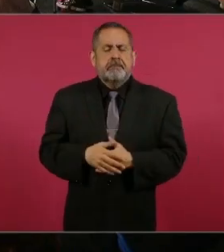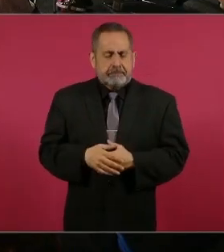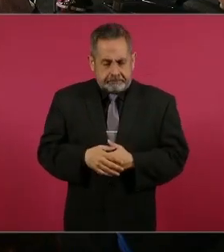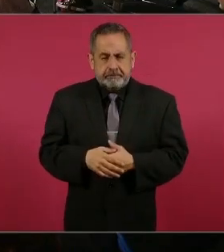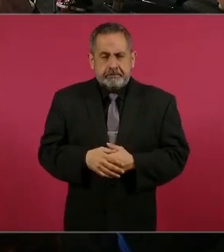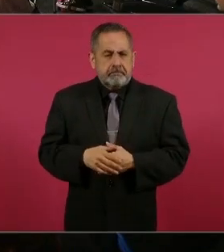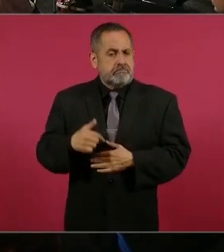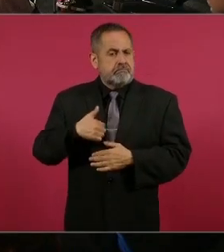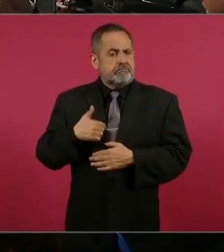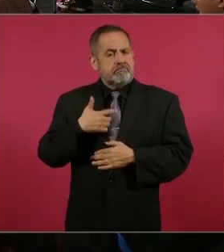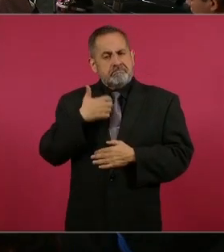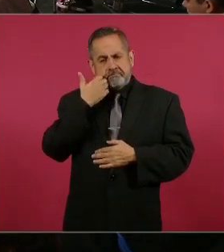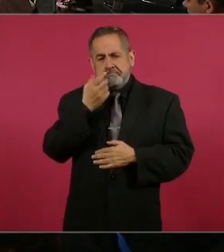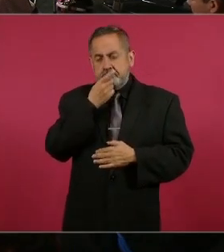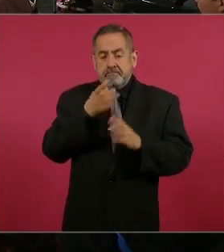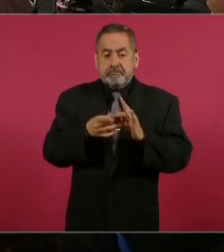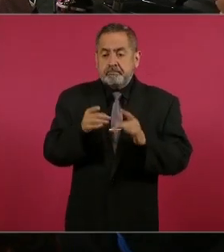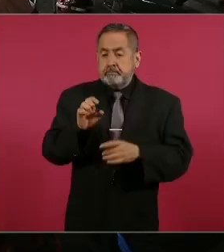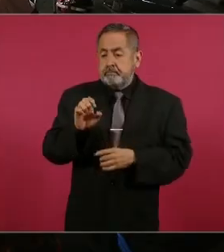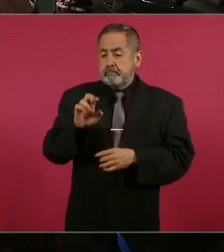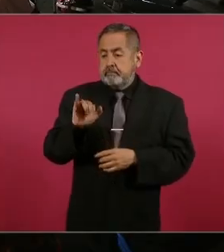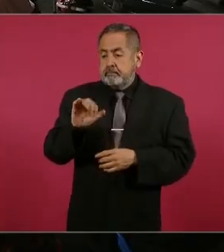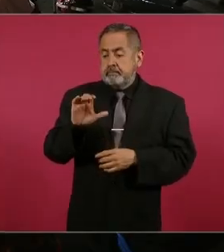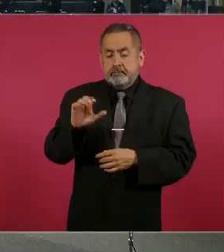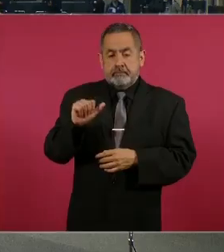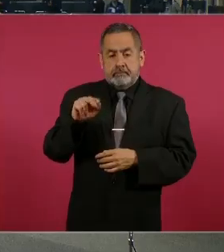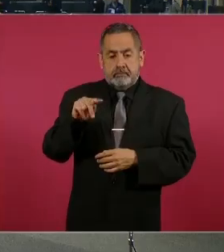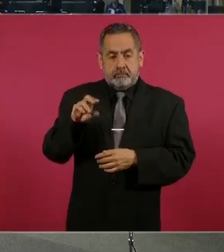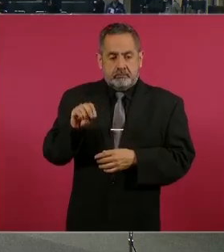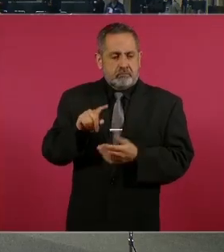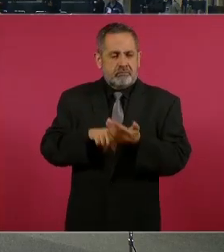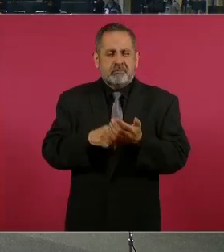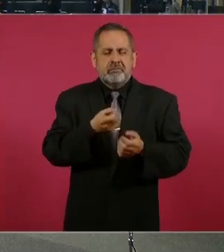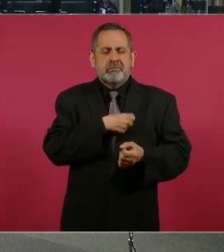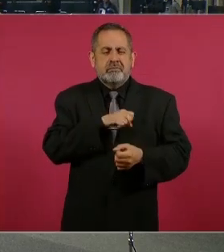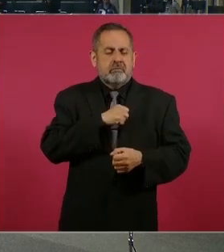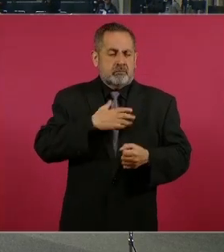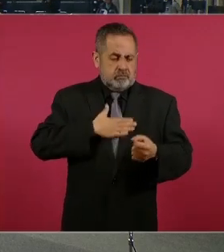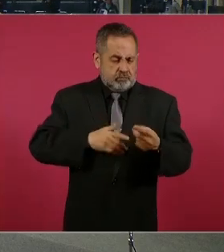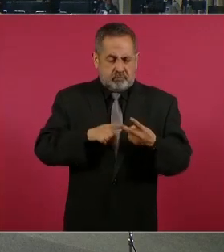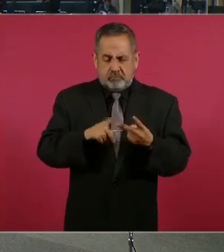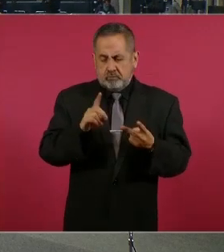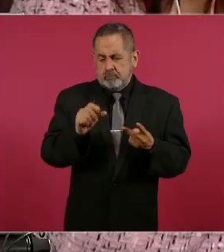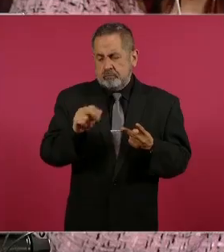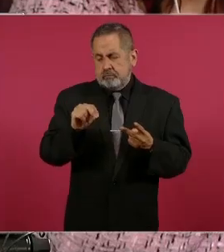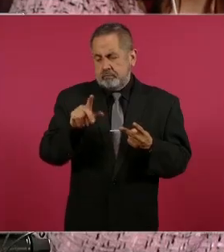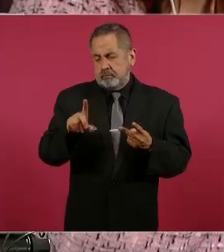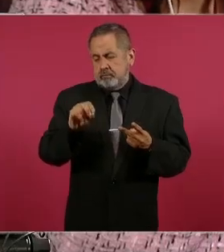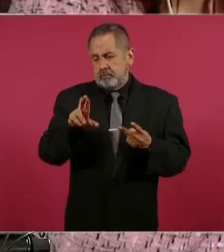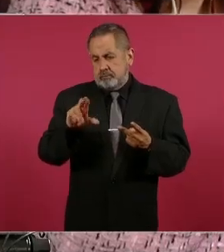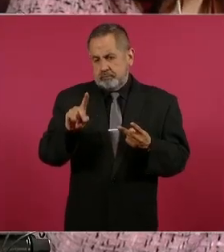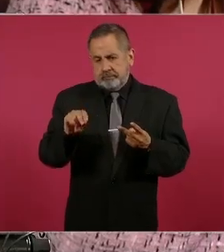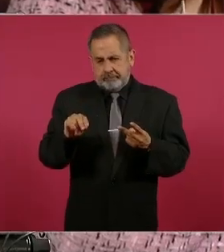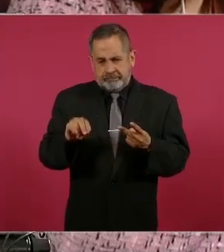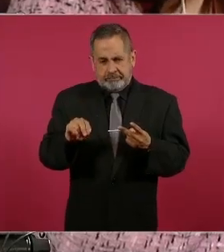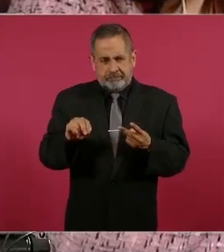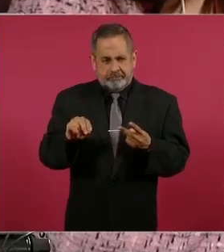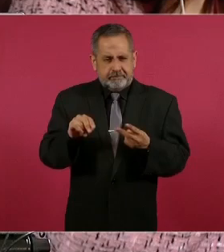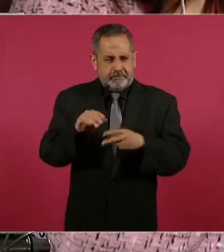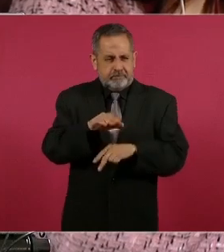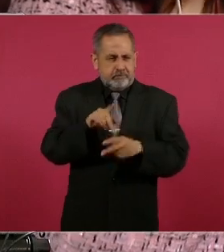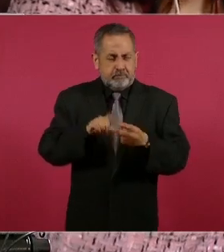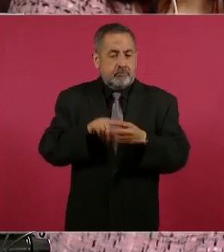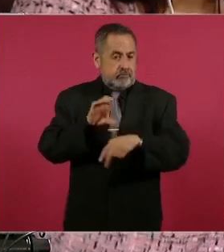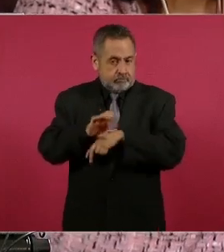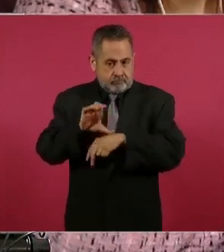gustaría comentarle que Eric Antonio Ochoa, de Salud Justa MX, Daniel Dorado, de Campaña del Control del Tabaco